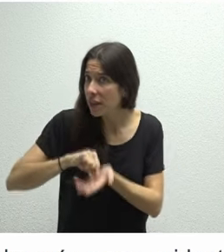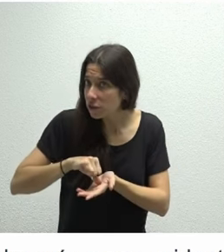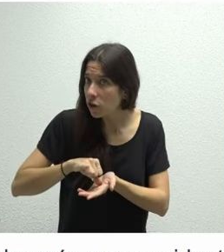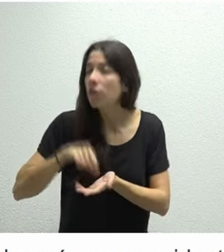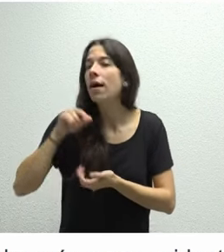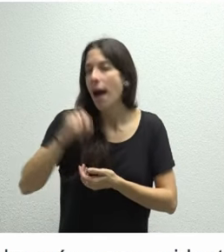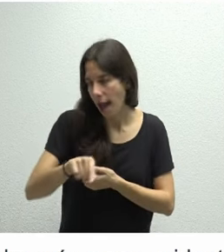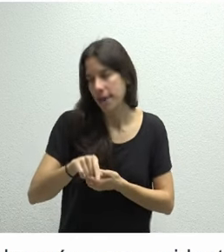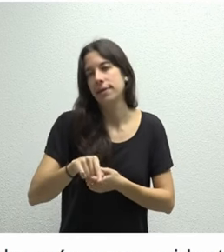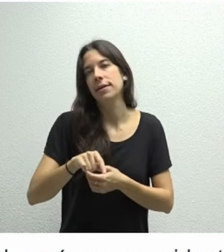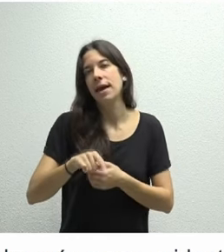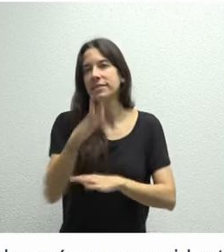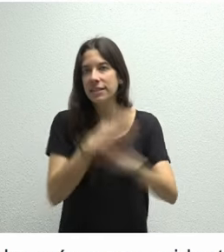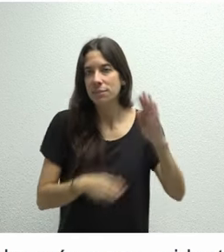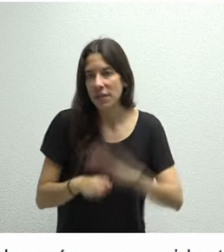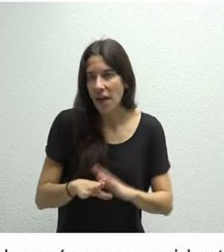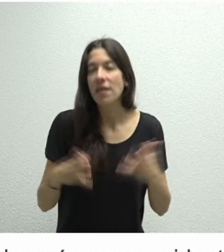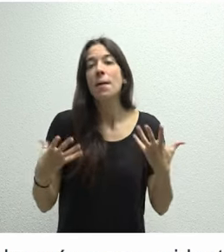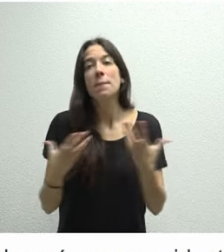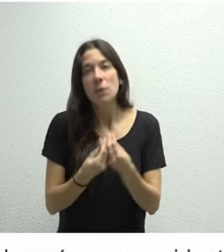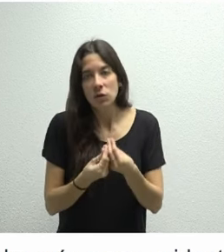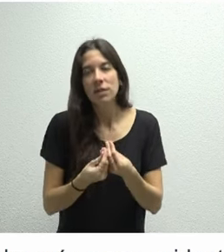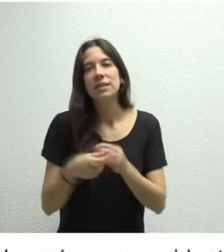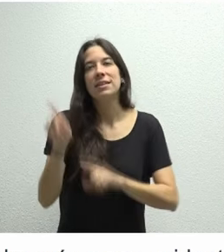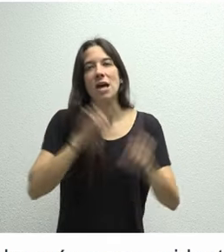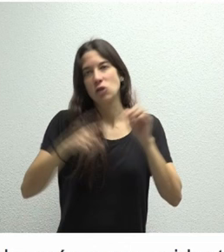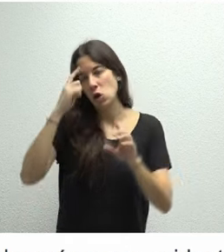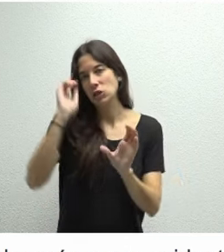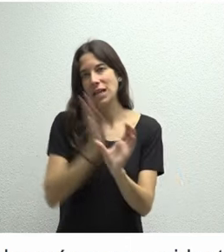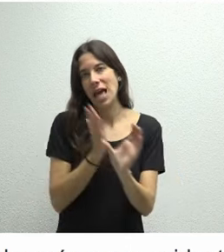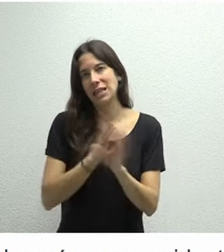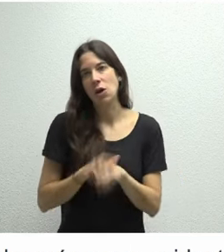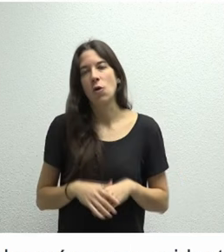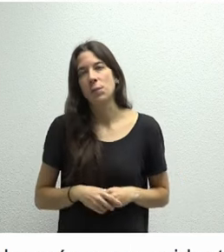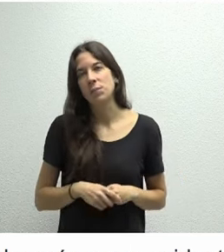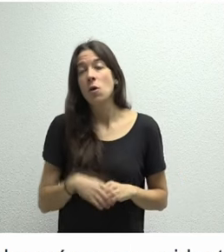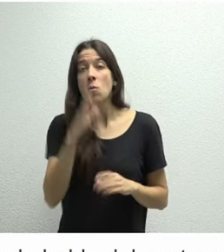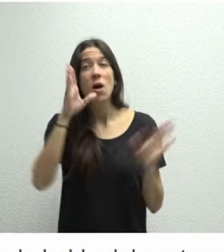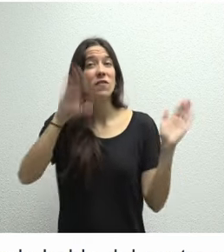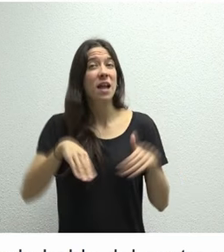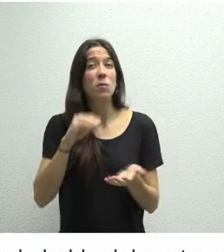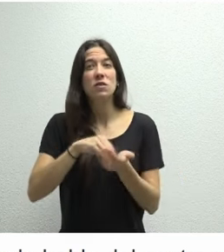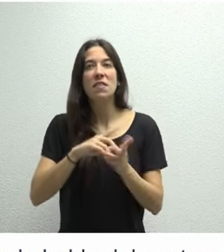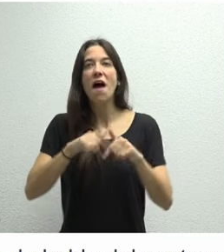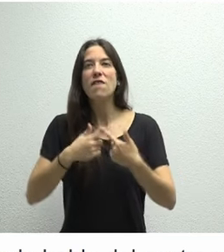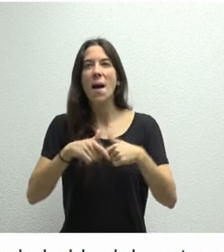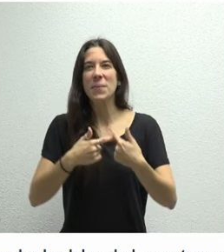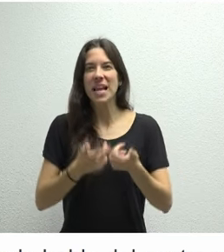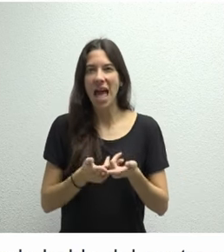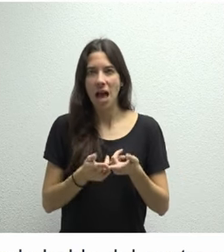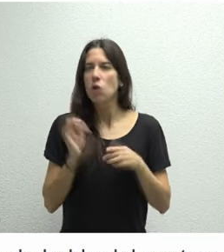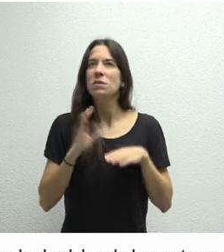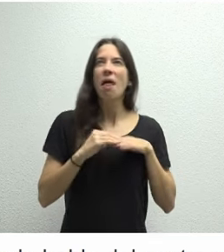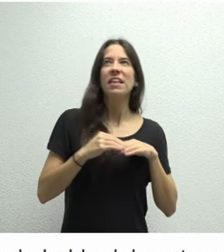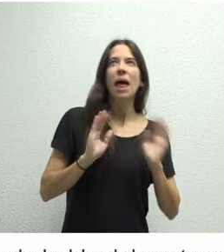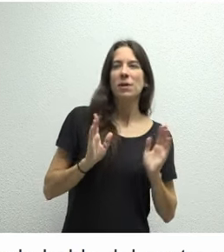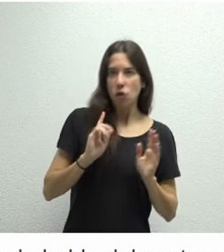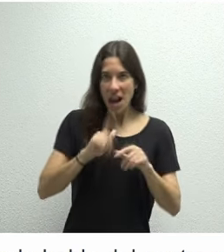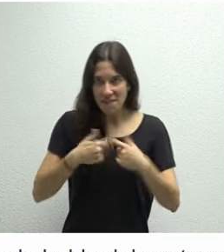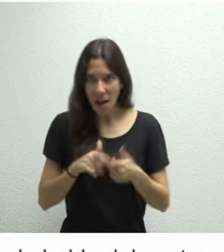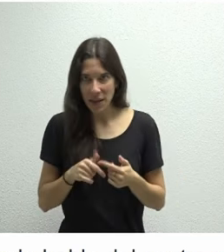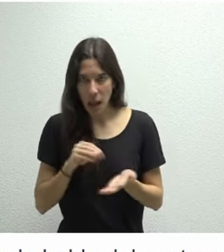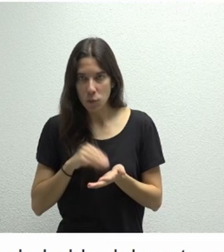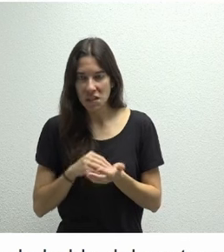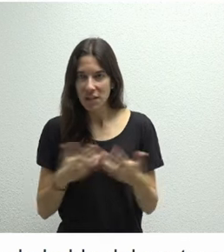discapacidad con trastornos psiquiátricos vale al final las familias muchas veces en muchas ocasiones sufren